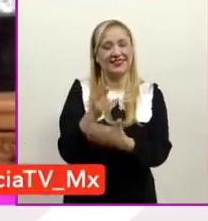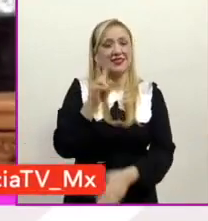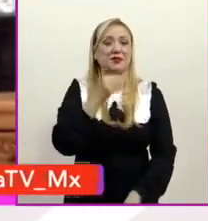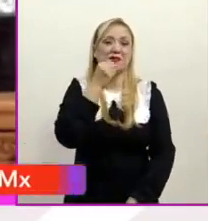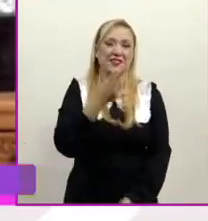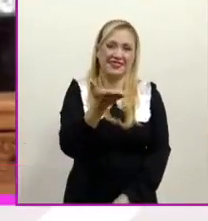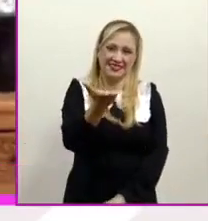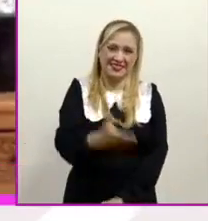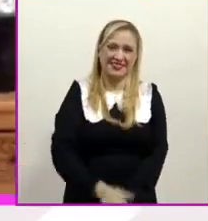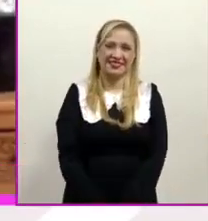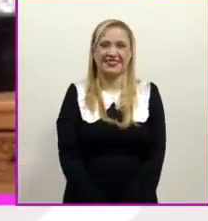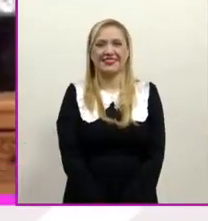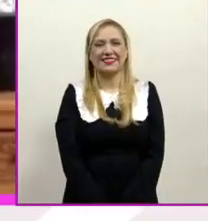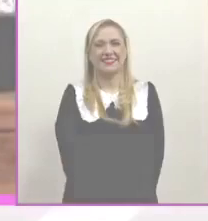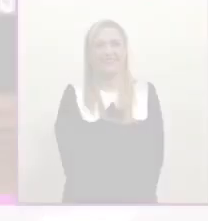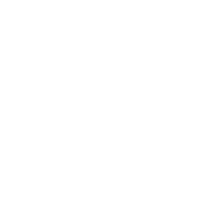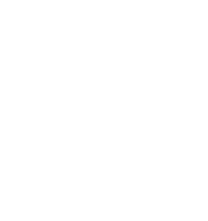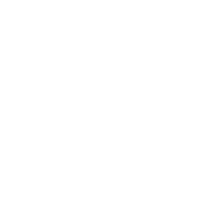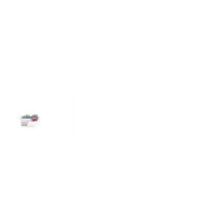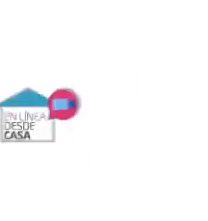está buenísimo. Ahorita nos vemos.